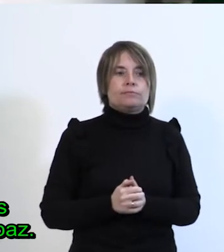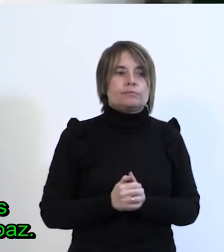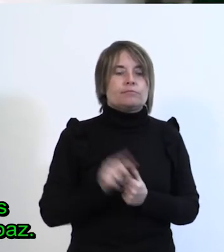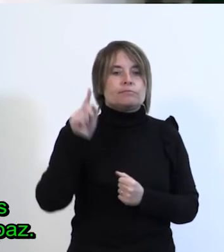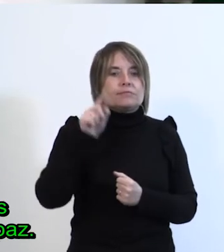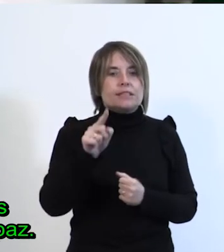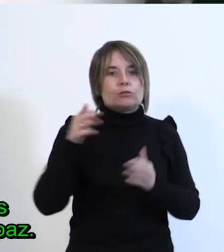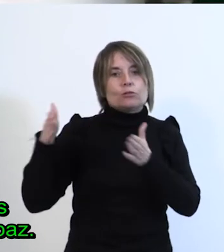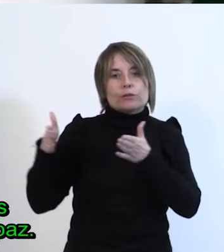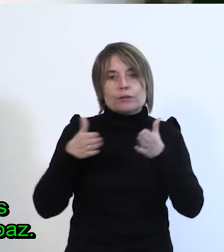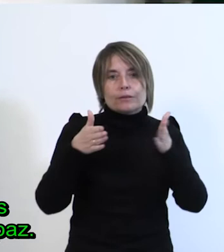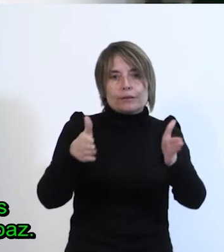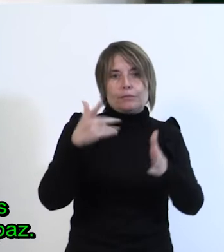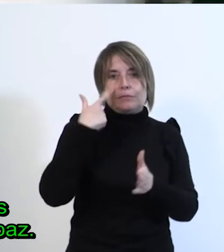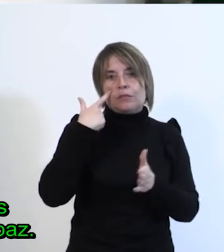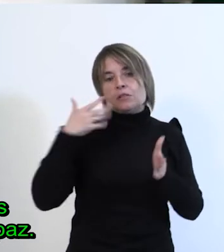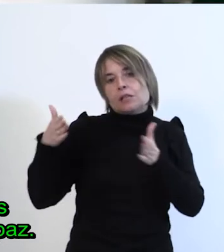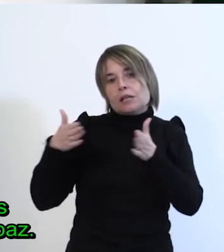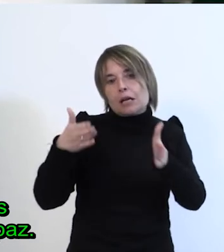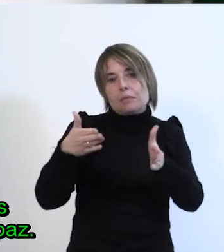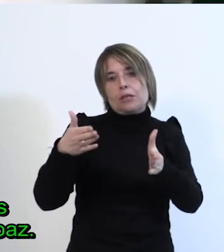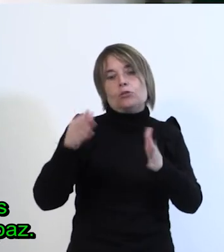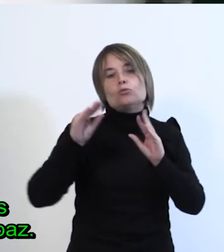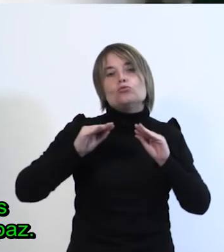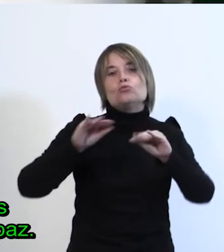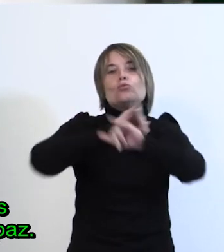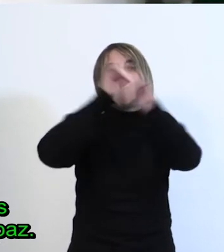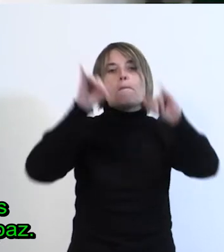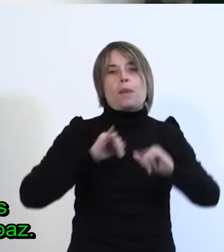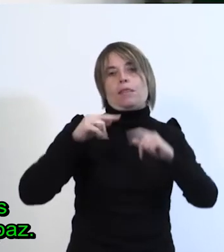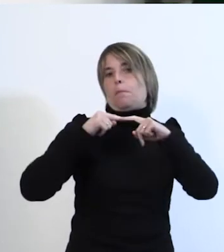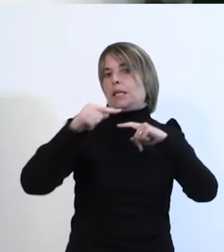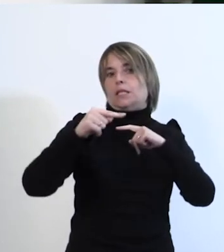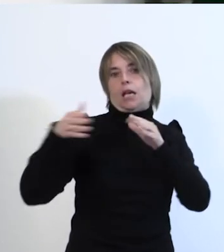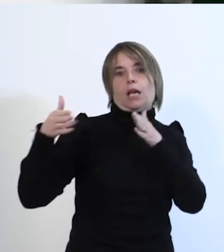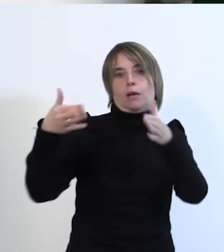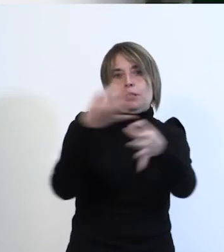que encuentren los caminos para hacer efectivo su mensaje de paz.